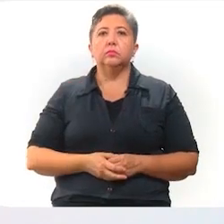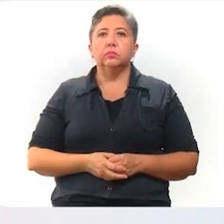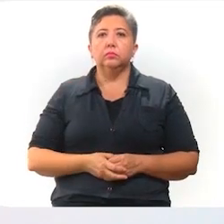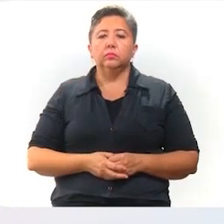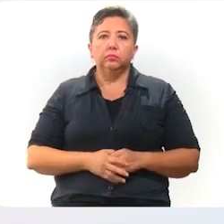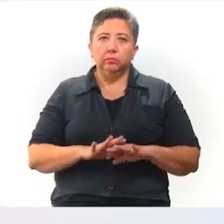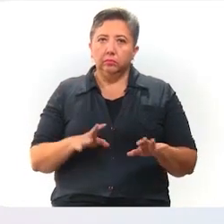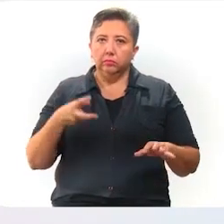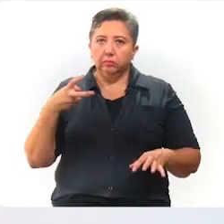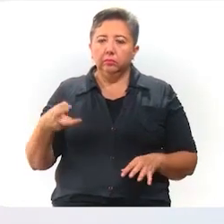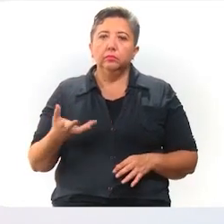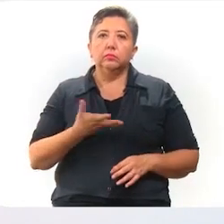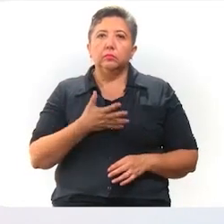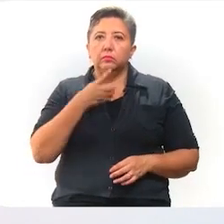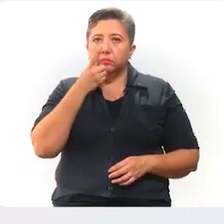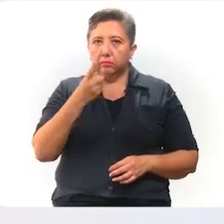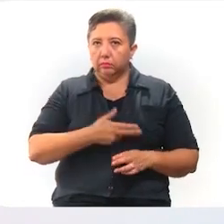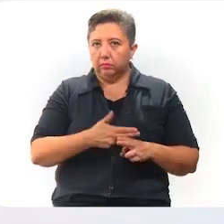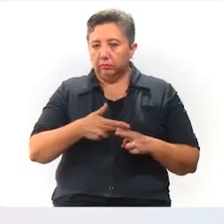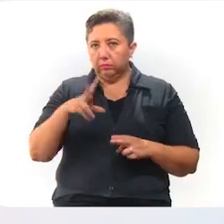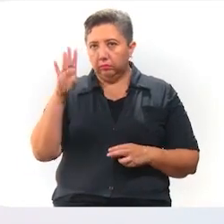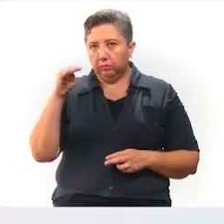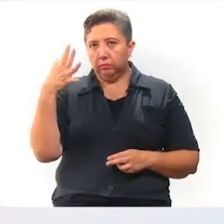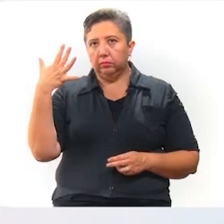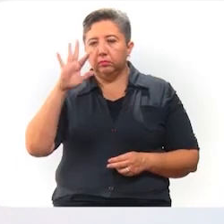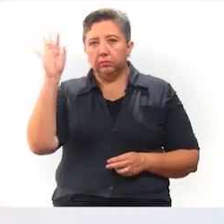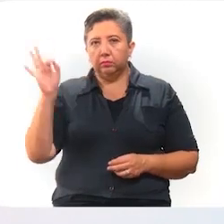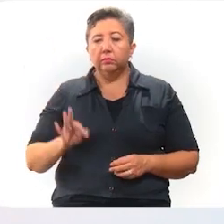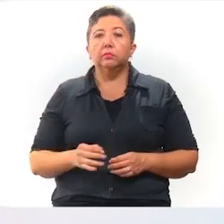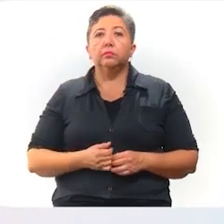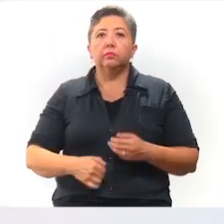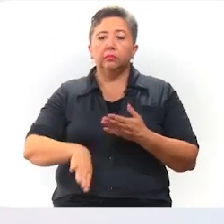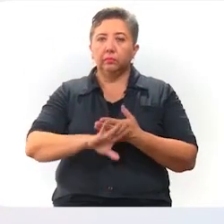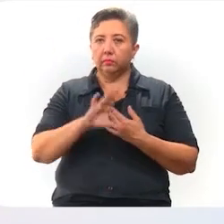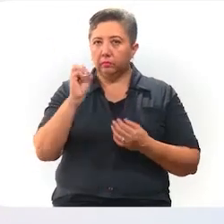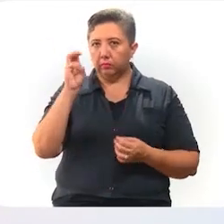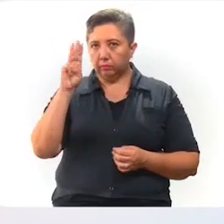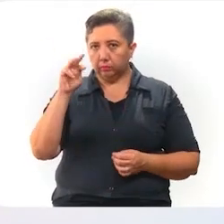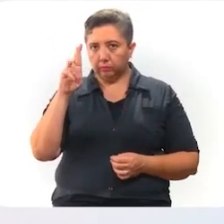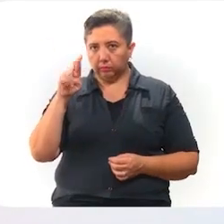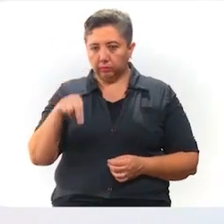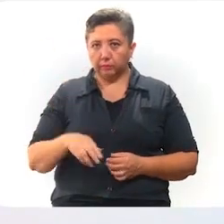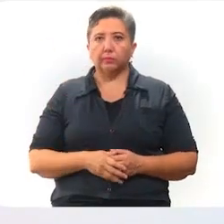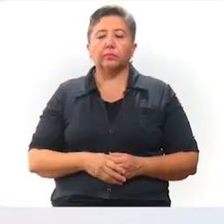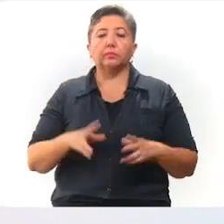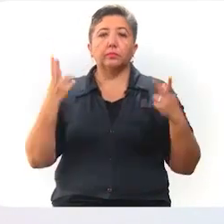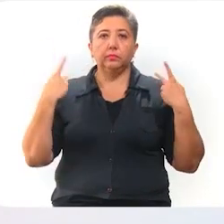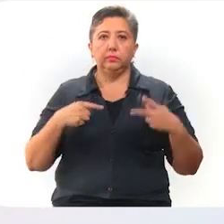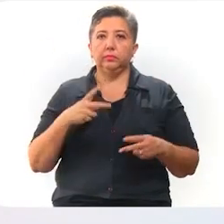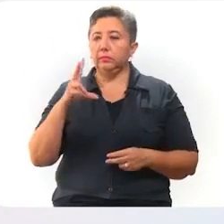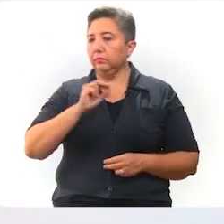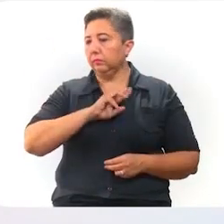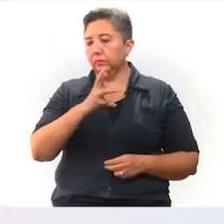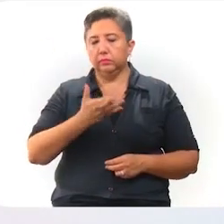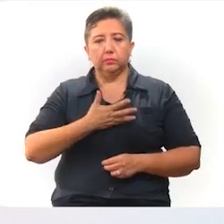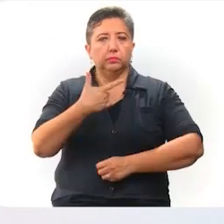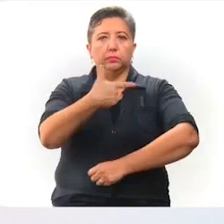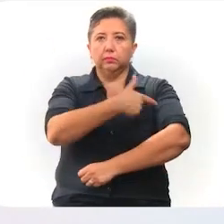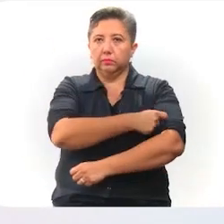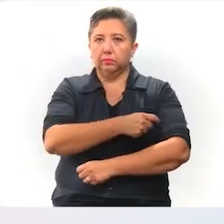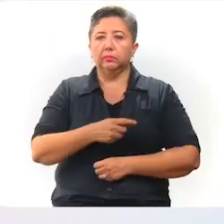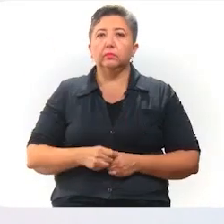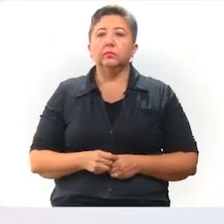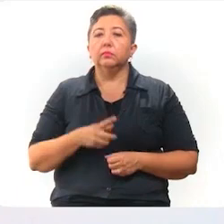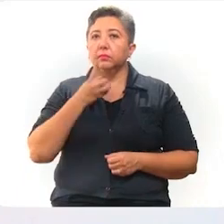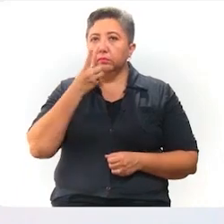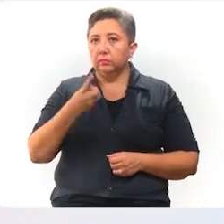KN95, ya que estos tienen una cobertura hasta del 95% contra la variable Omicron. Las personas que no han recibido la vacuna, se les